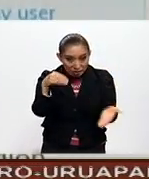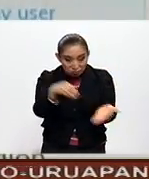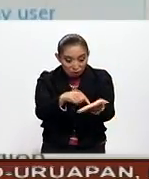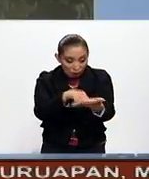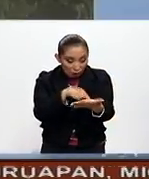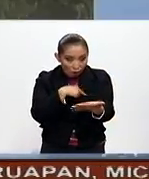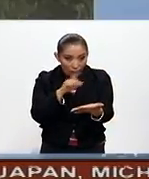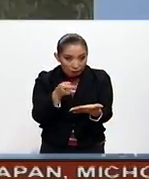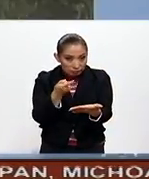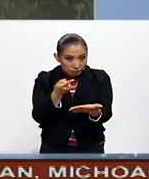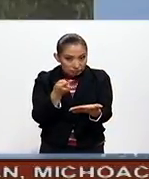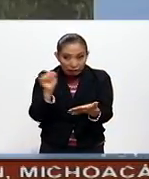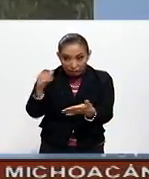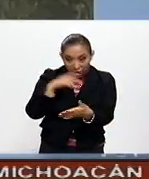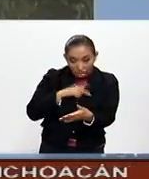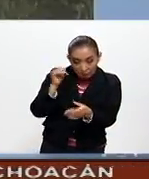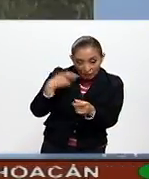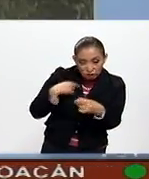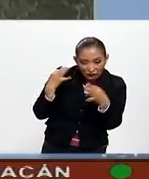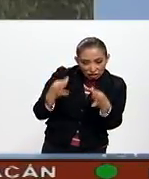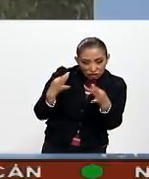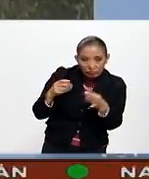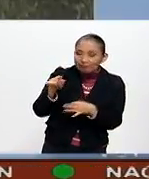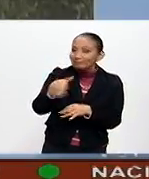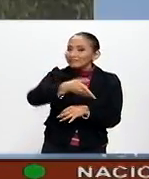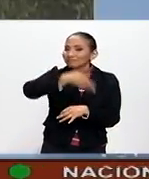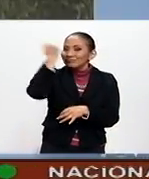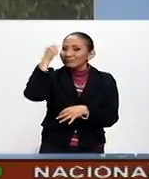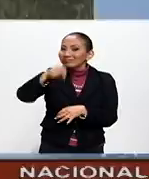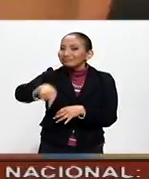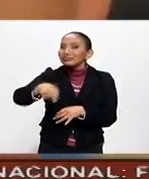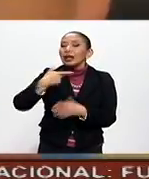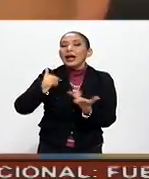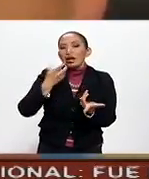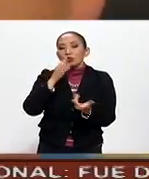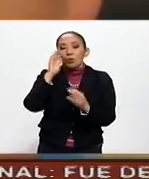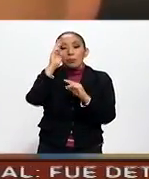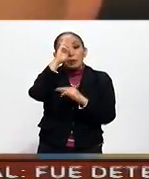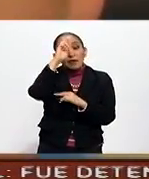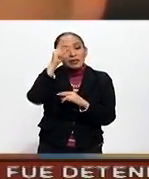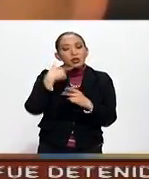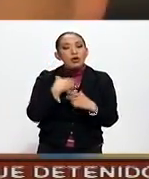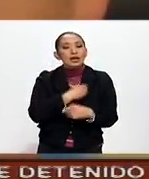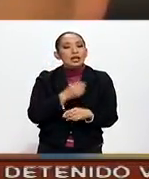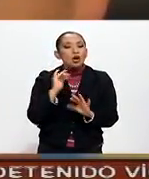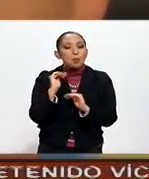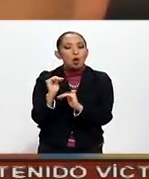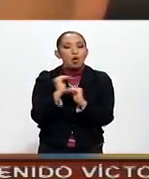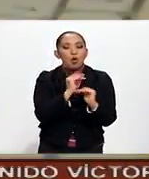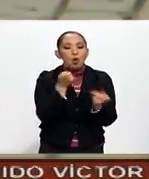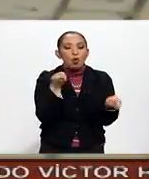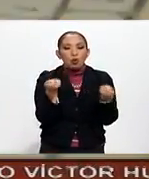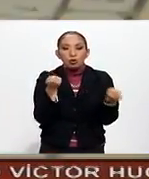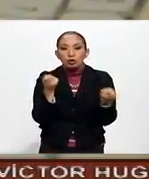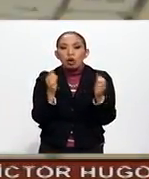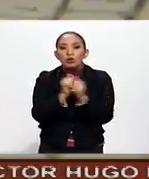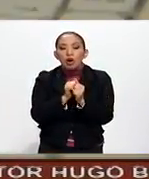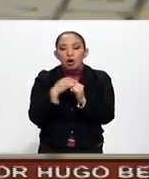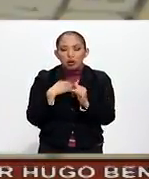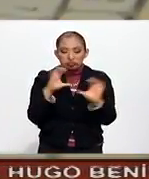dicen ser son. Entonces tú puedes restringir lo que vean tus hijos en Internet, el contenido, a través